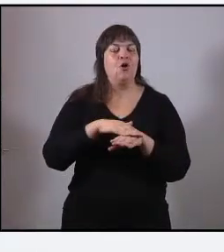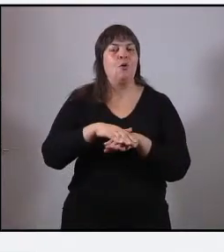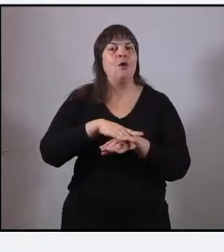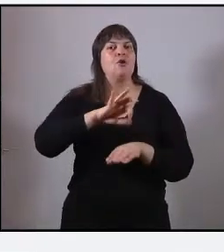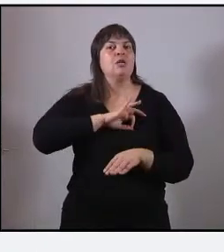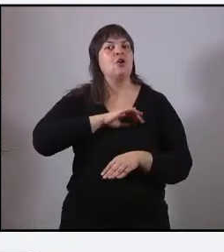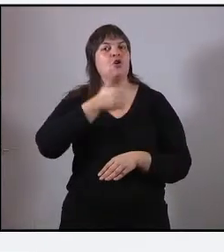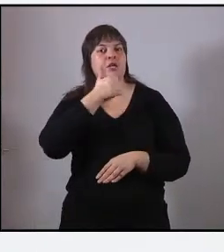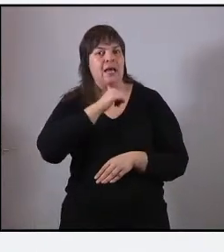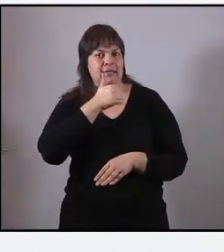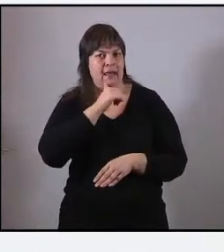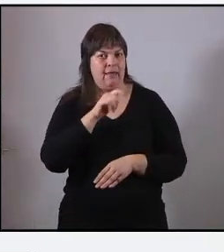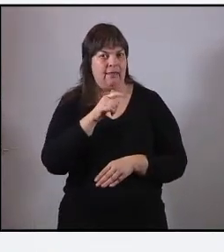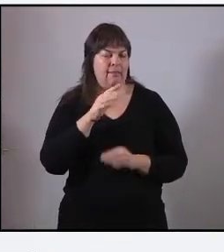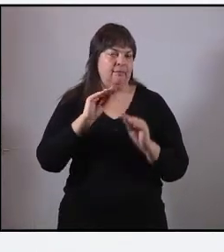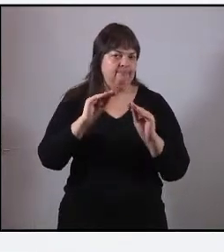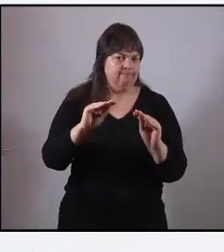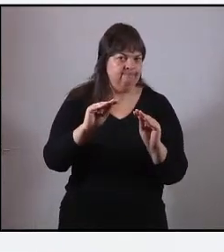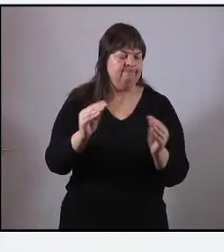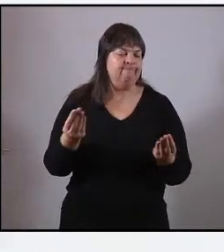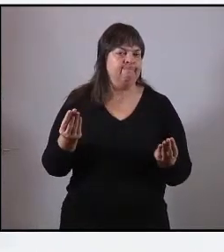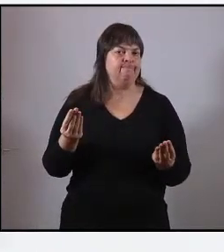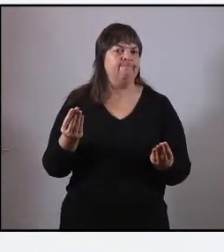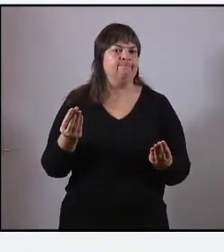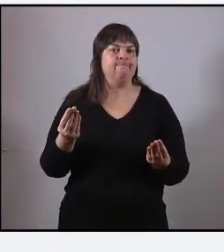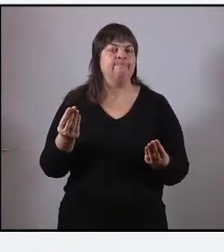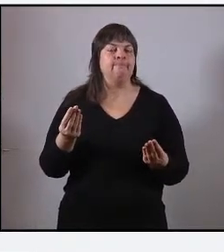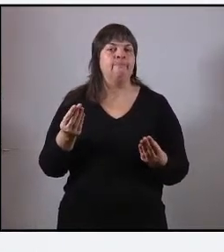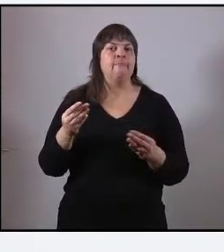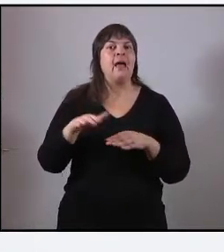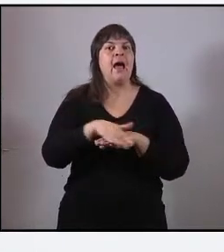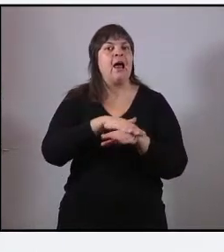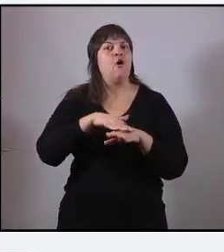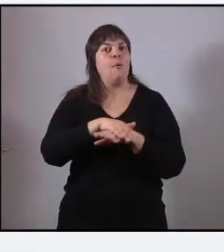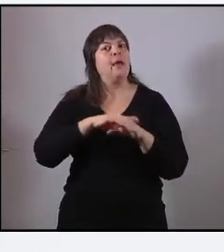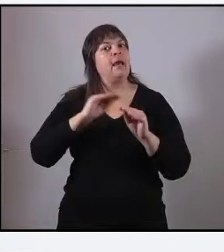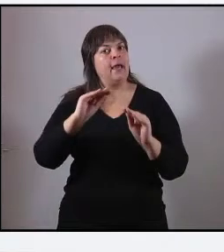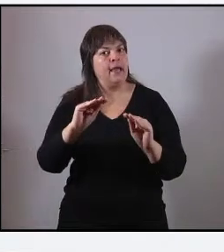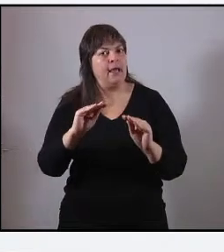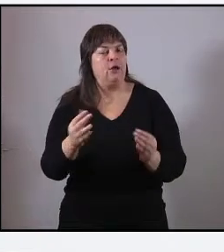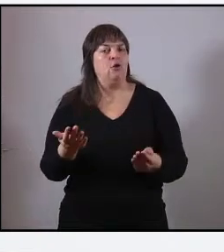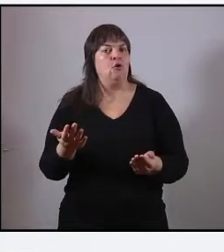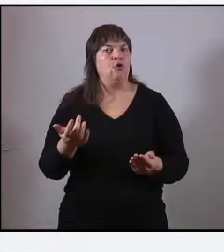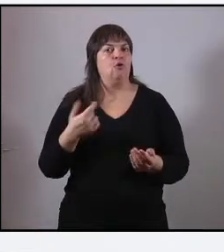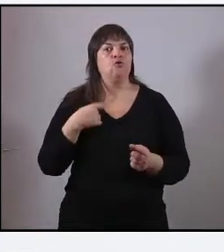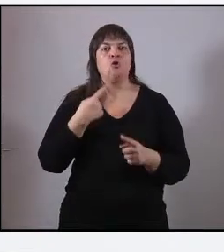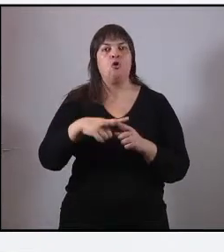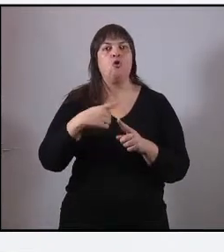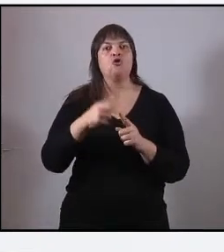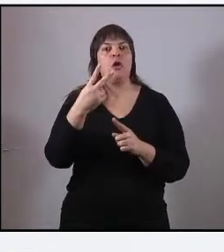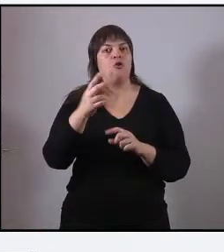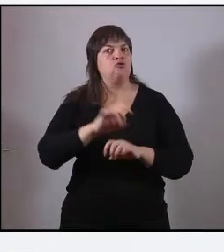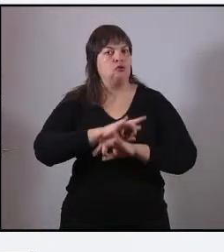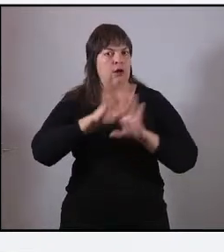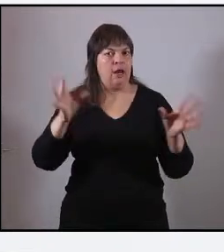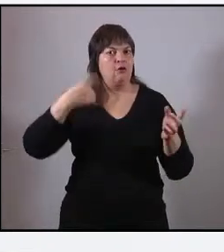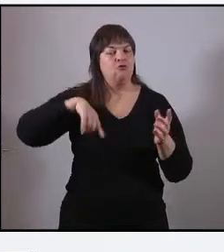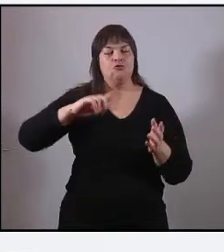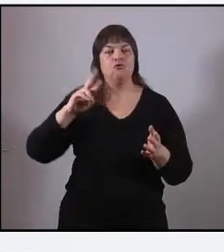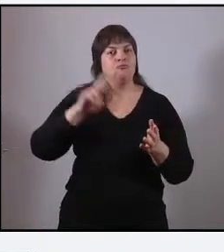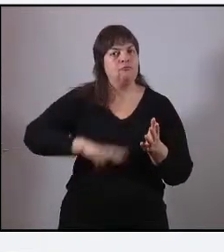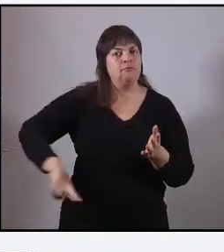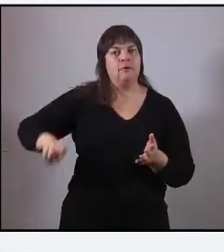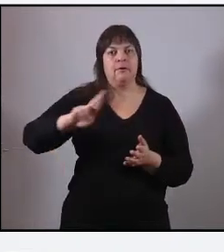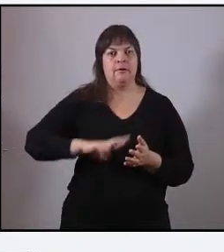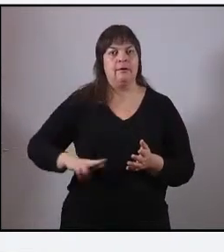Sánchez, haga un llamamiento al Estado. Le voy a pedir dos cosas muy claras en las que estamos insistiendo en